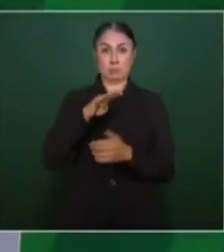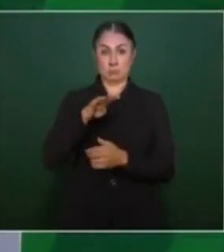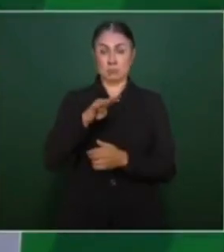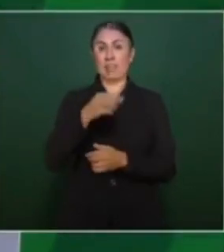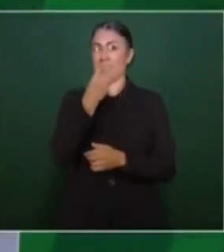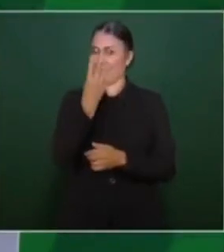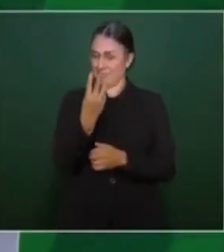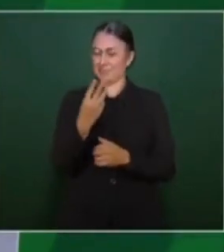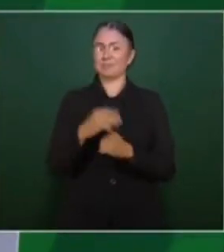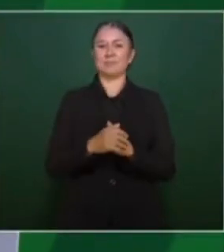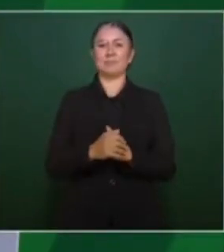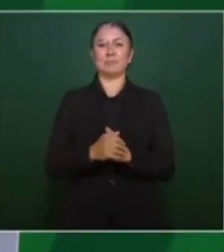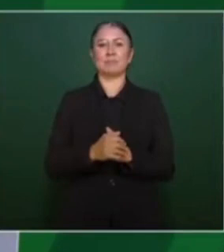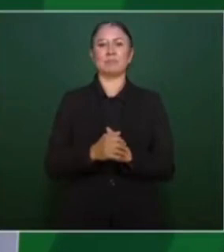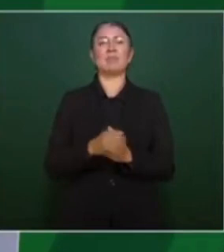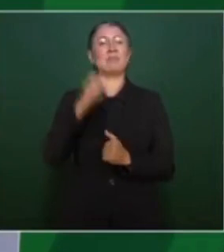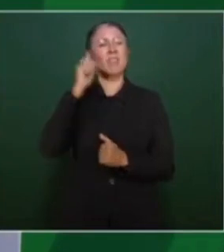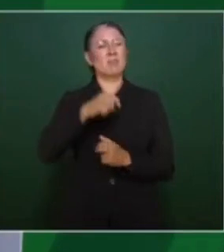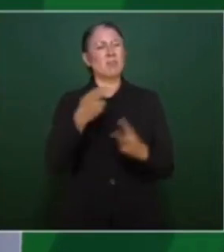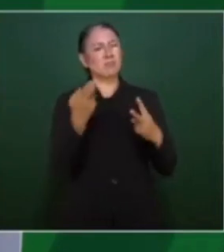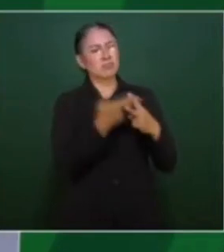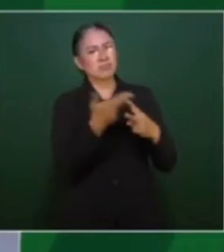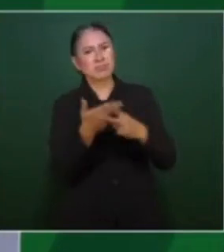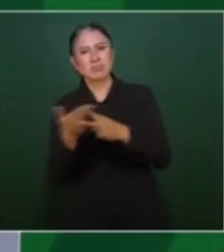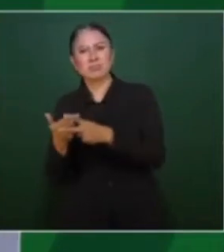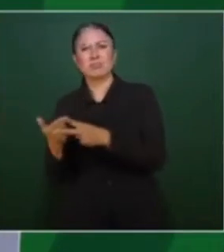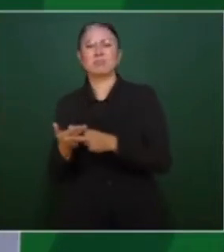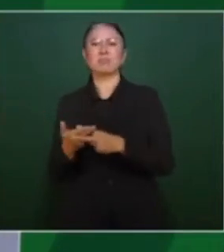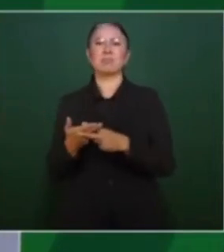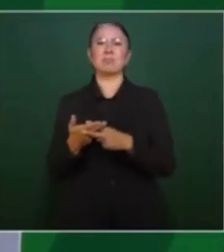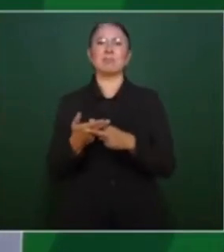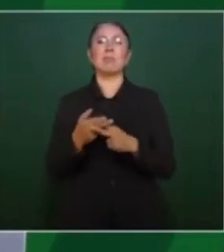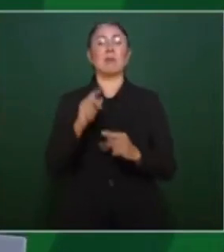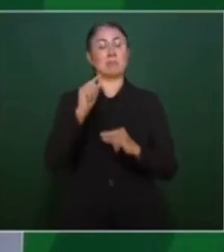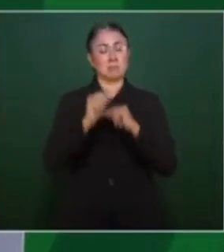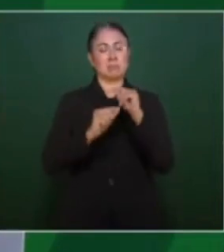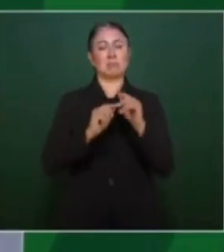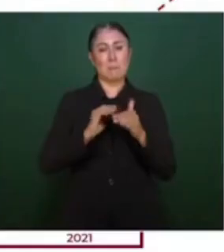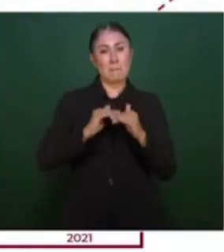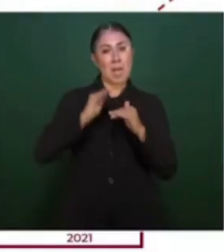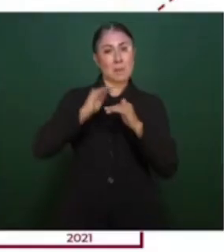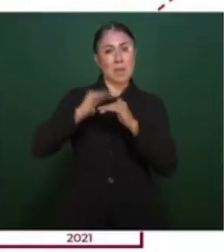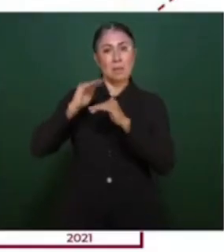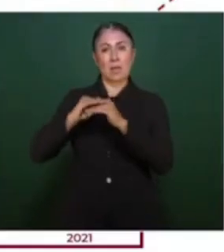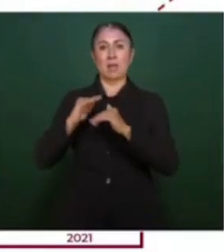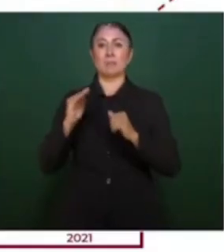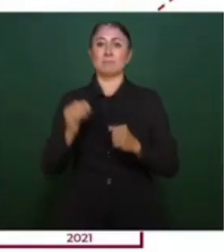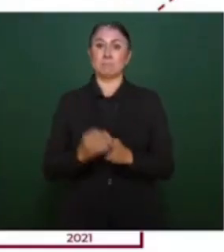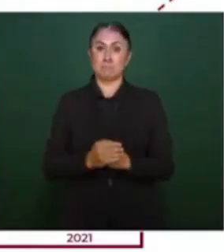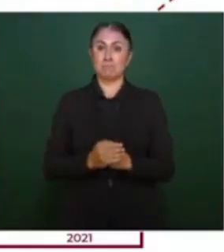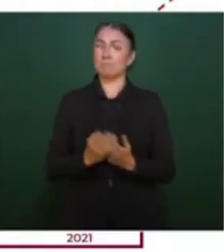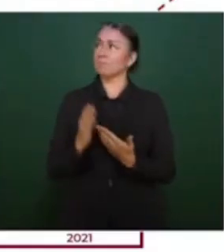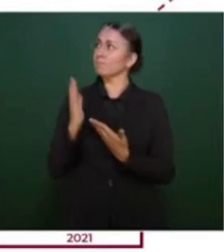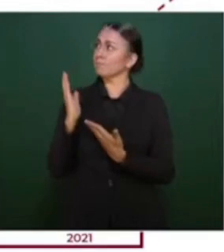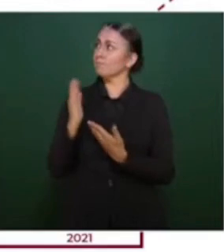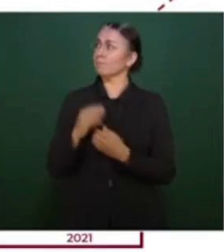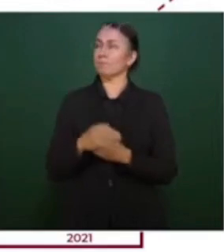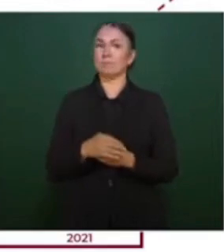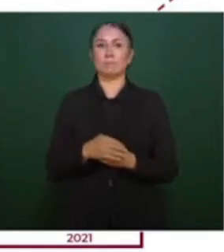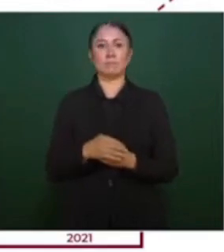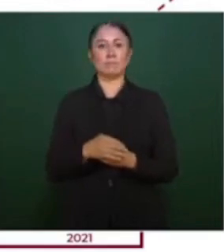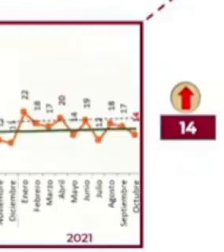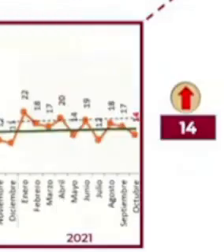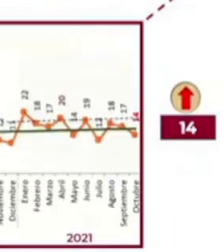Homicidios dolosos, también un delito con tendencia a la alza, solamente 14